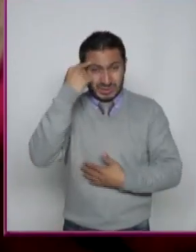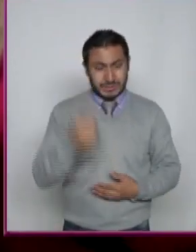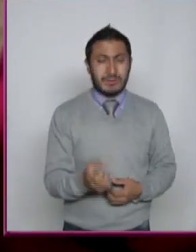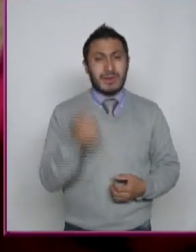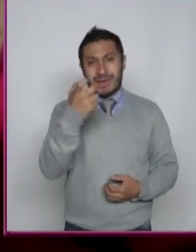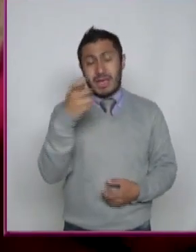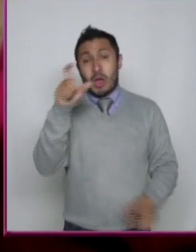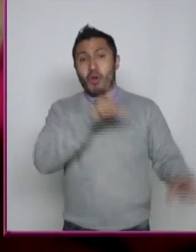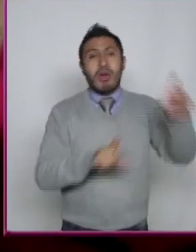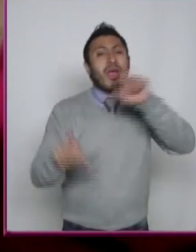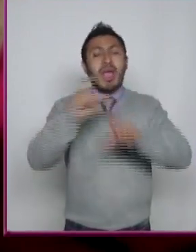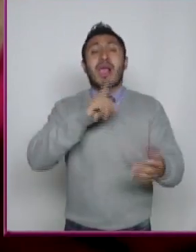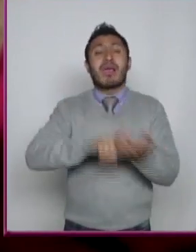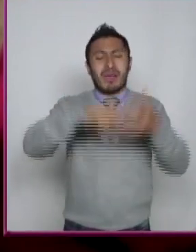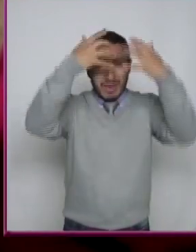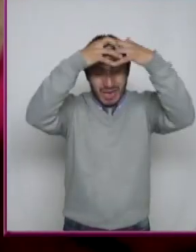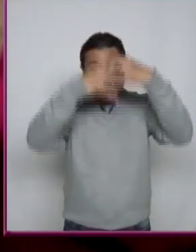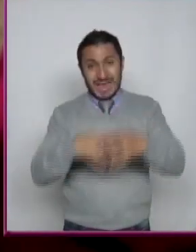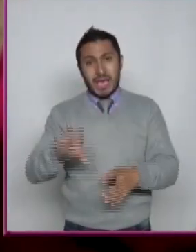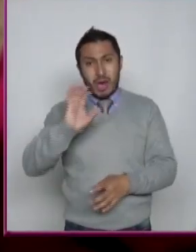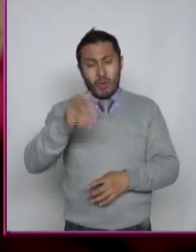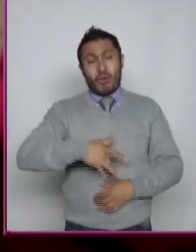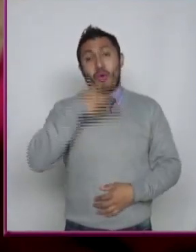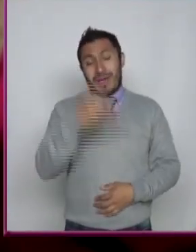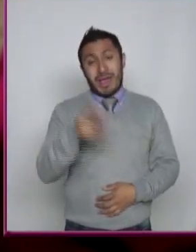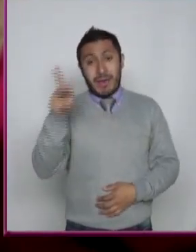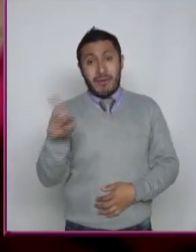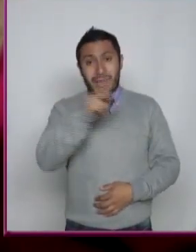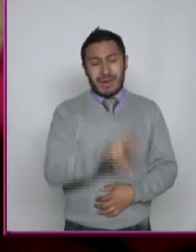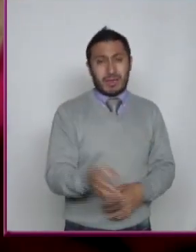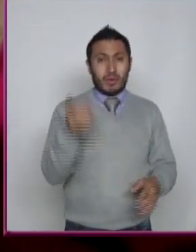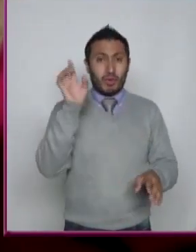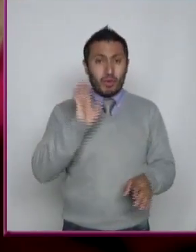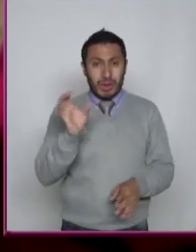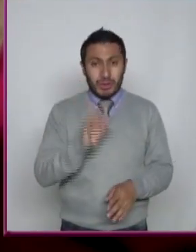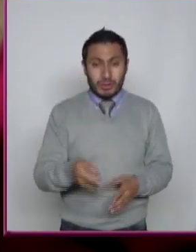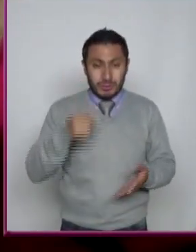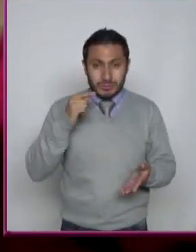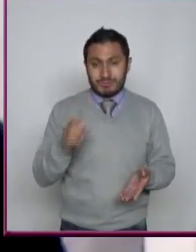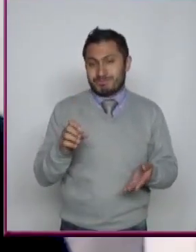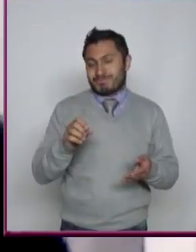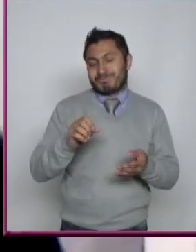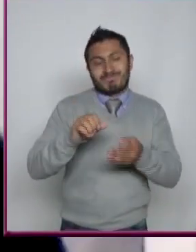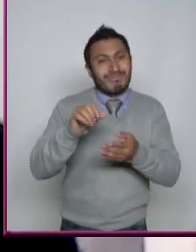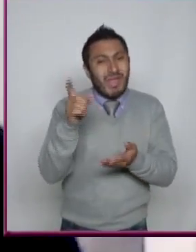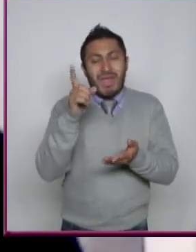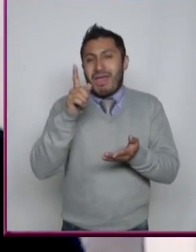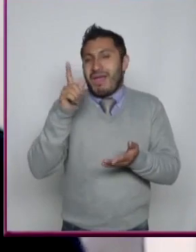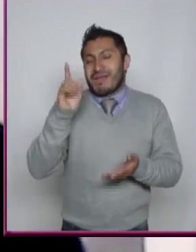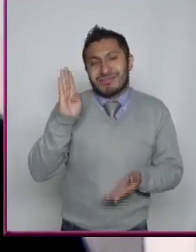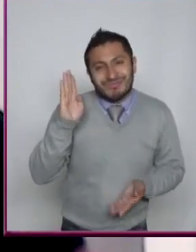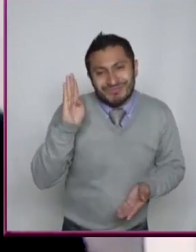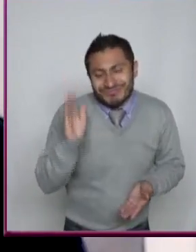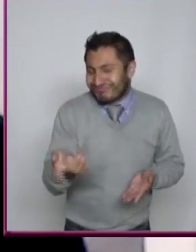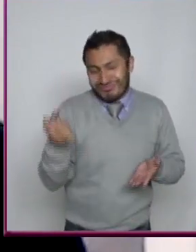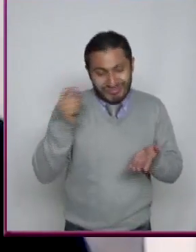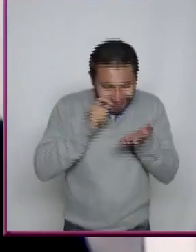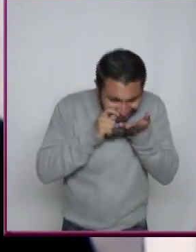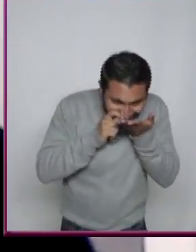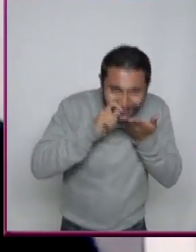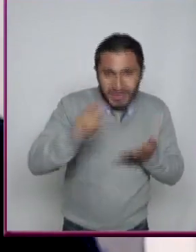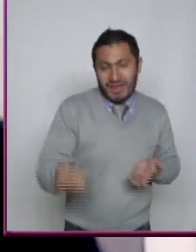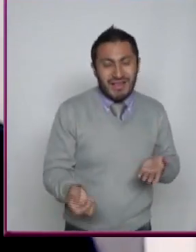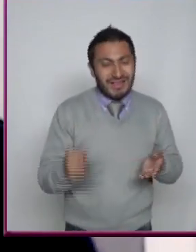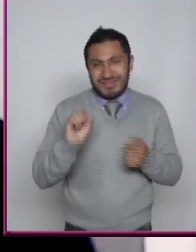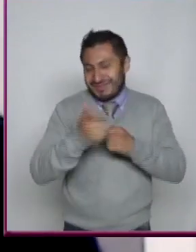del enamoramiento son muy similares a los de una adicción, ¿no? Ahora, estas alteraciones, como lo dije antes,